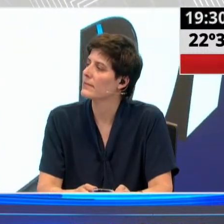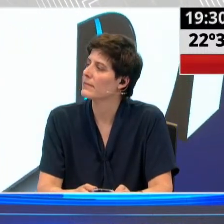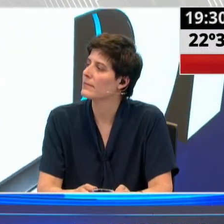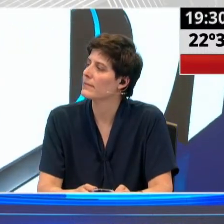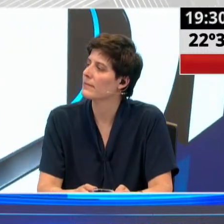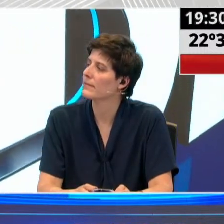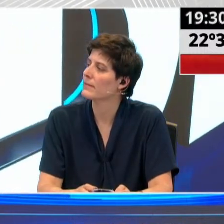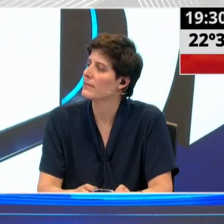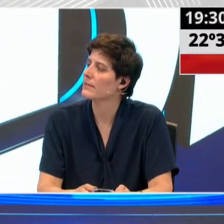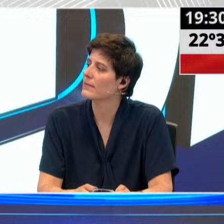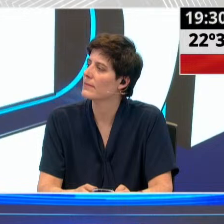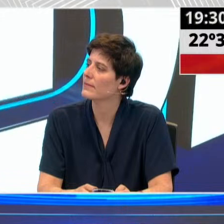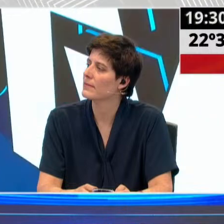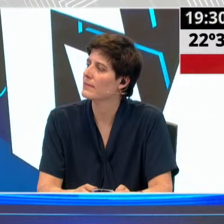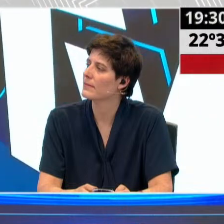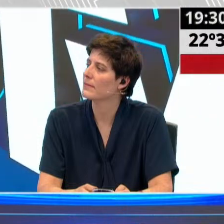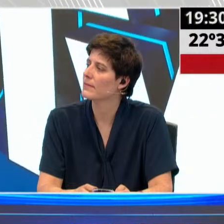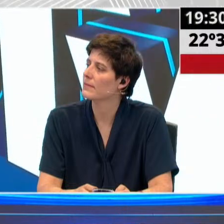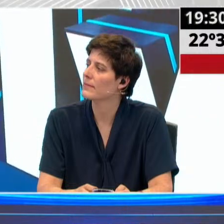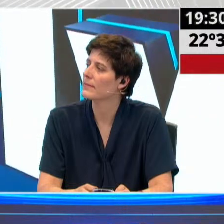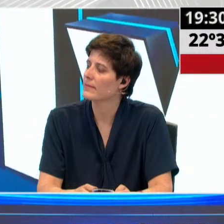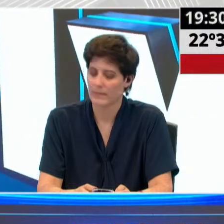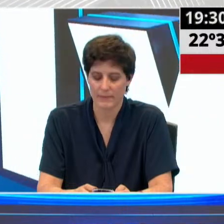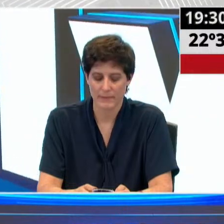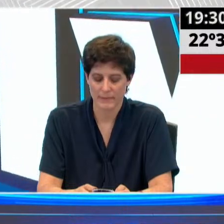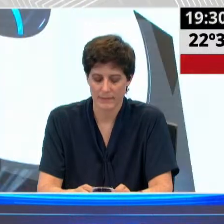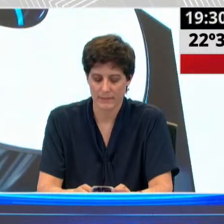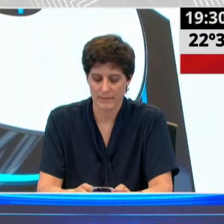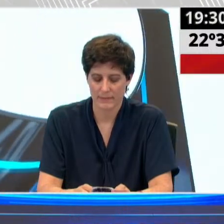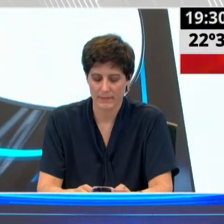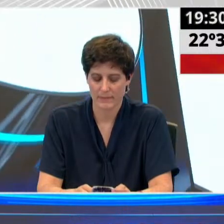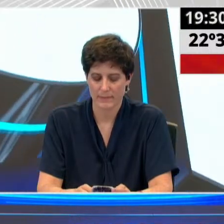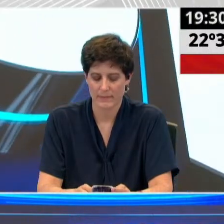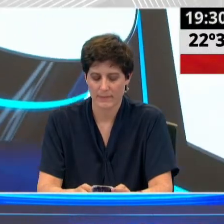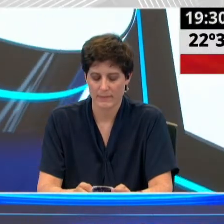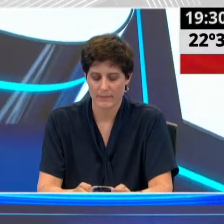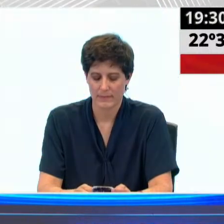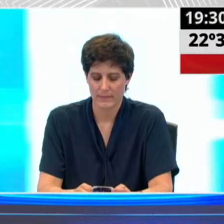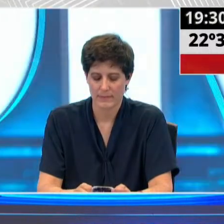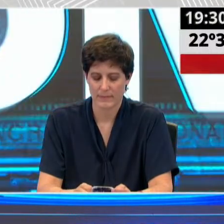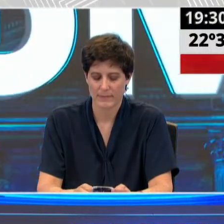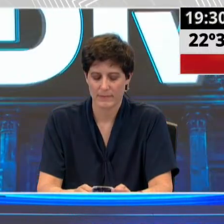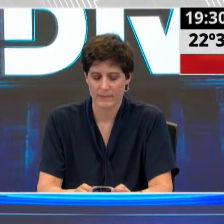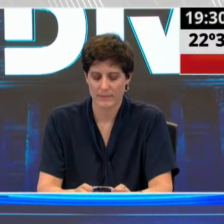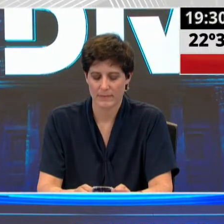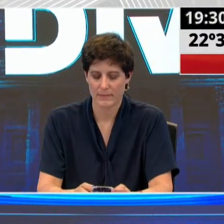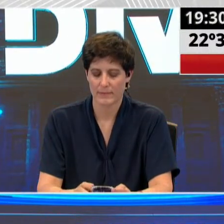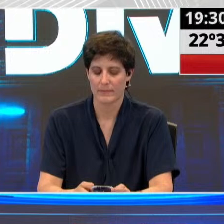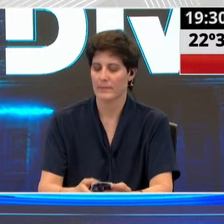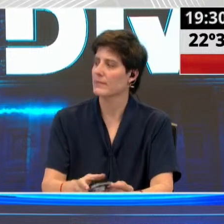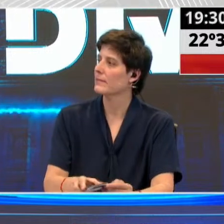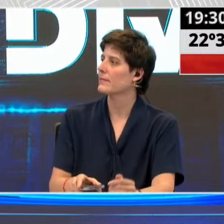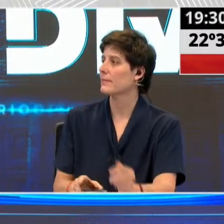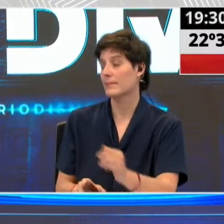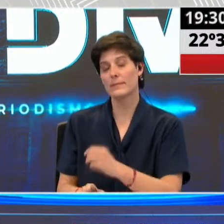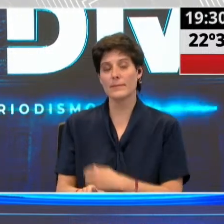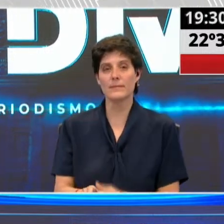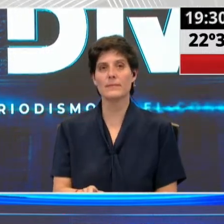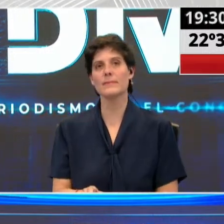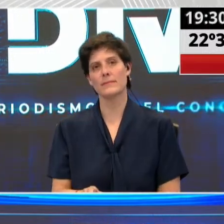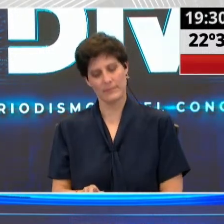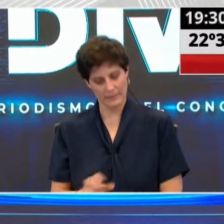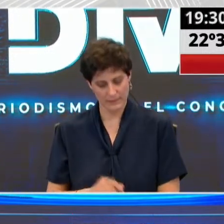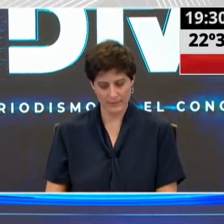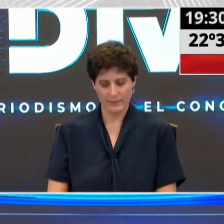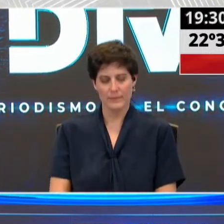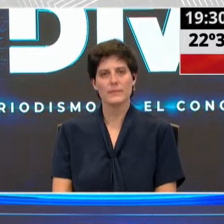adentro y afuera del recinto, y tiene que ver con esto, que en la agenda legislativa que se viene no va a haber debate sobre el presupuesto 2024,